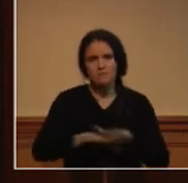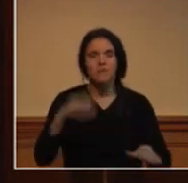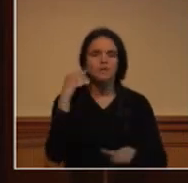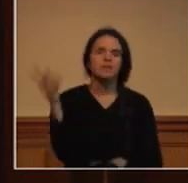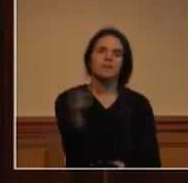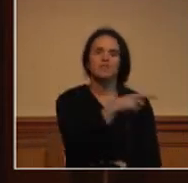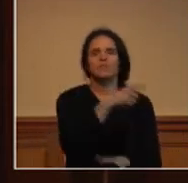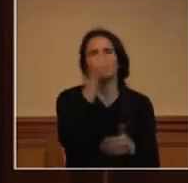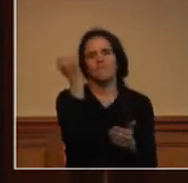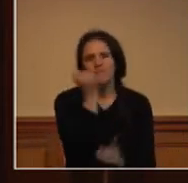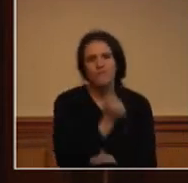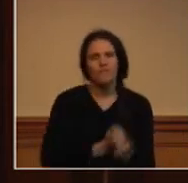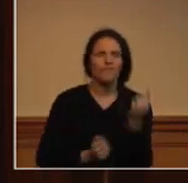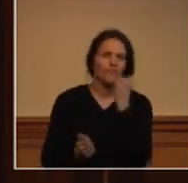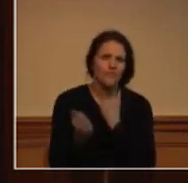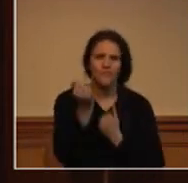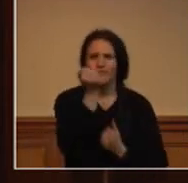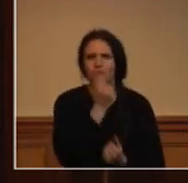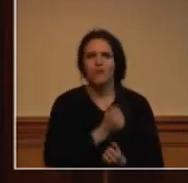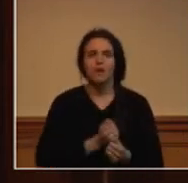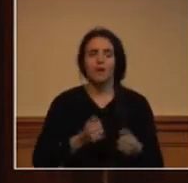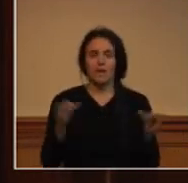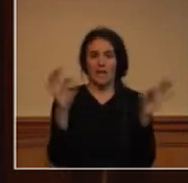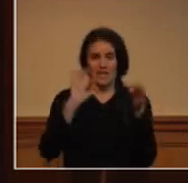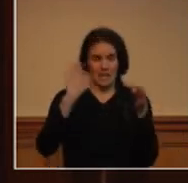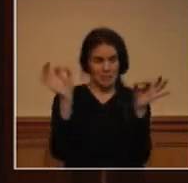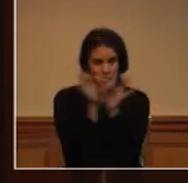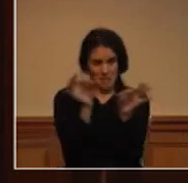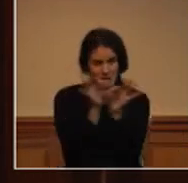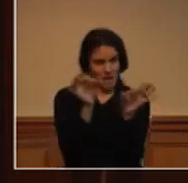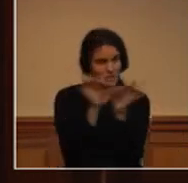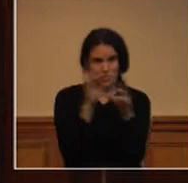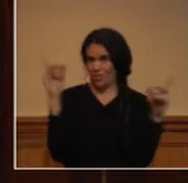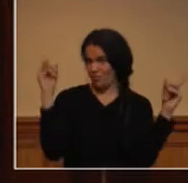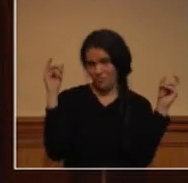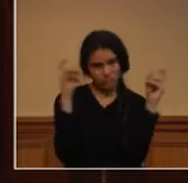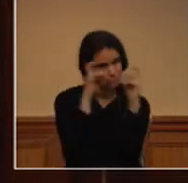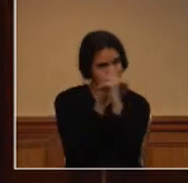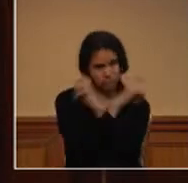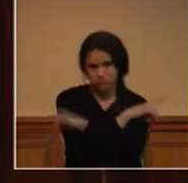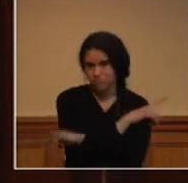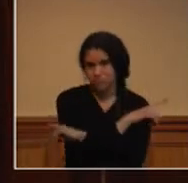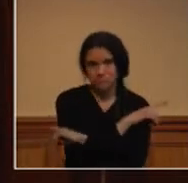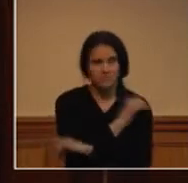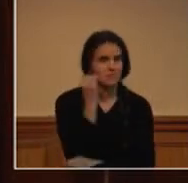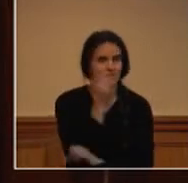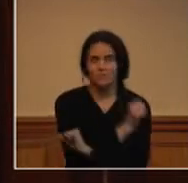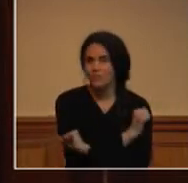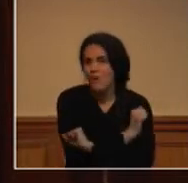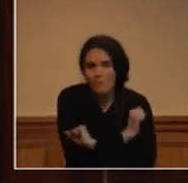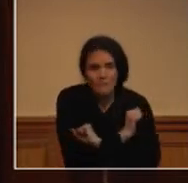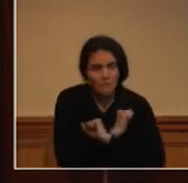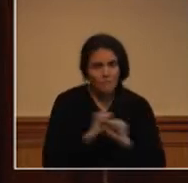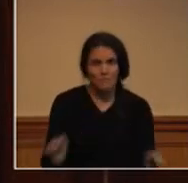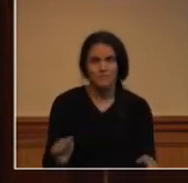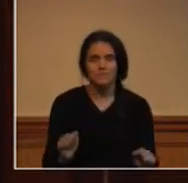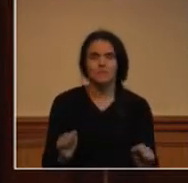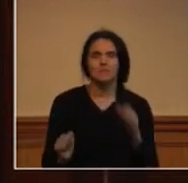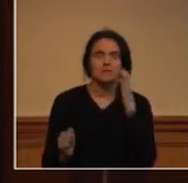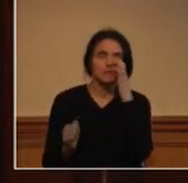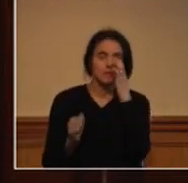muchos errores, las instrucciones resultaban muy complejas de seguir, seguían